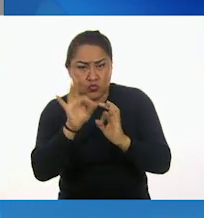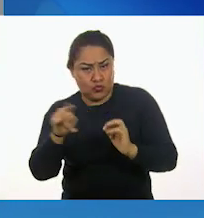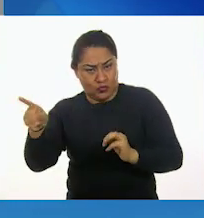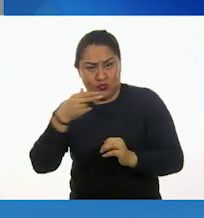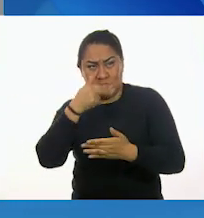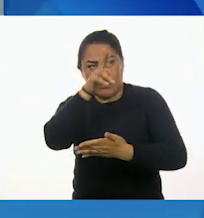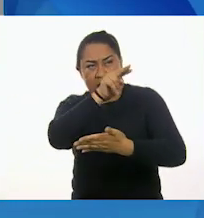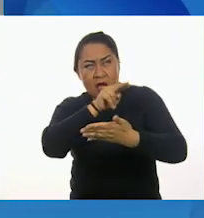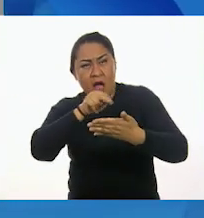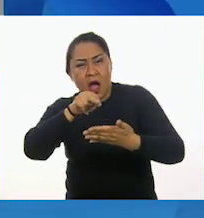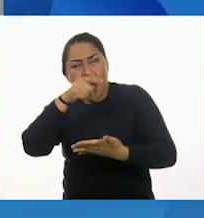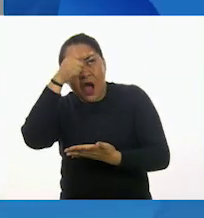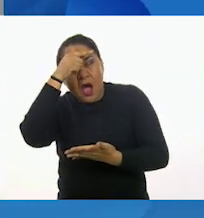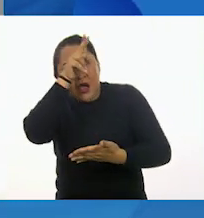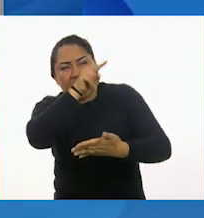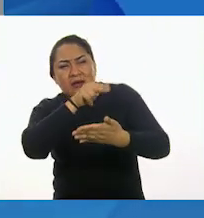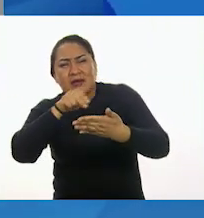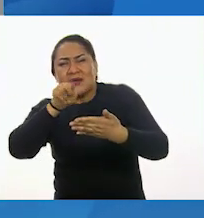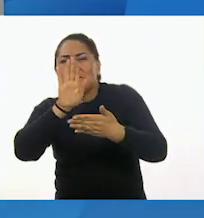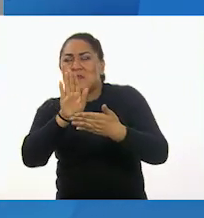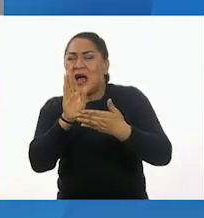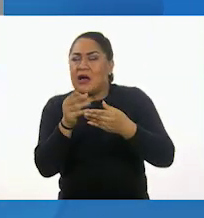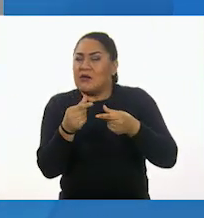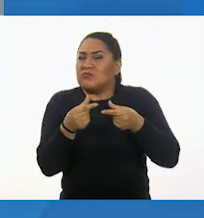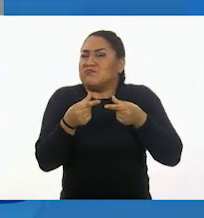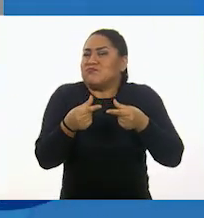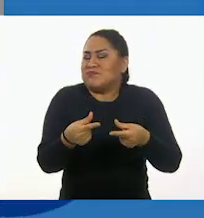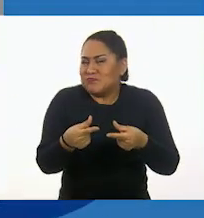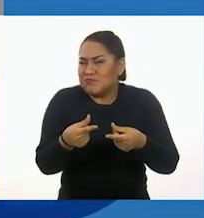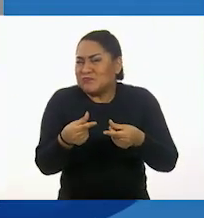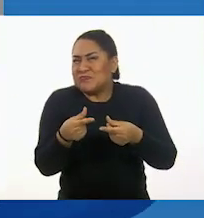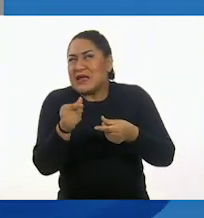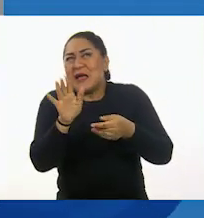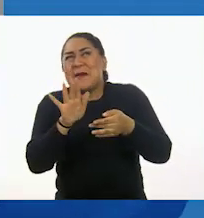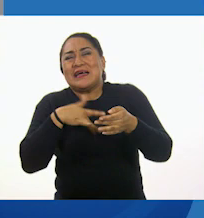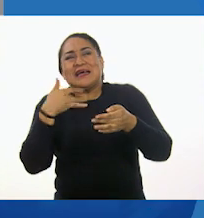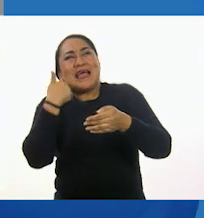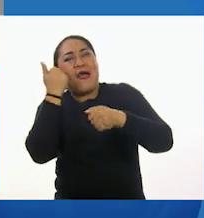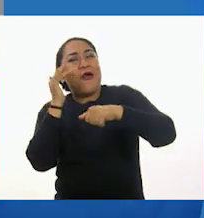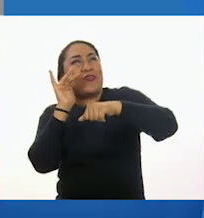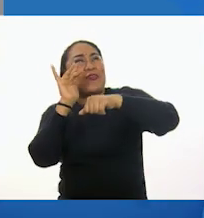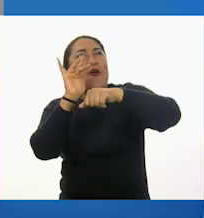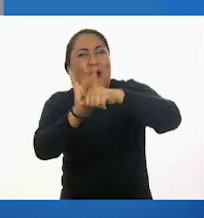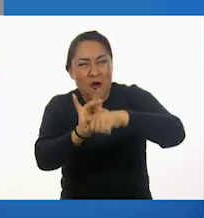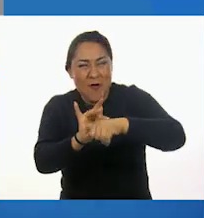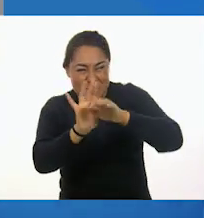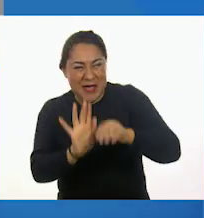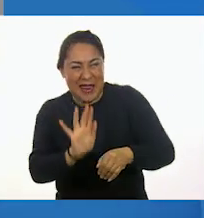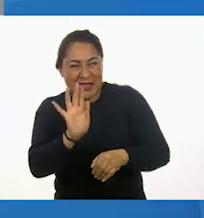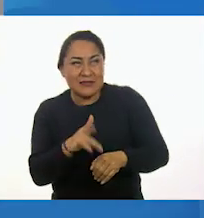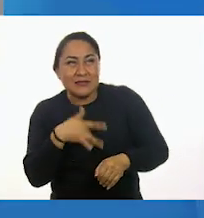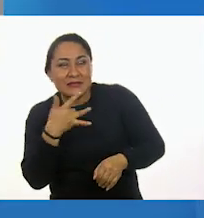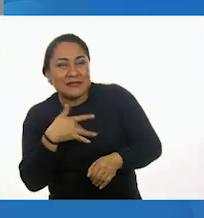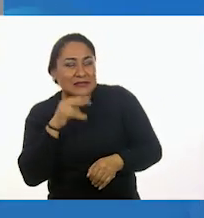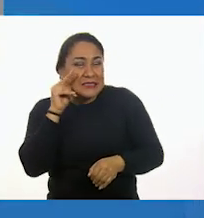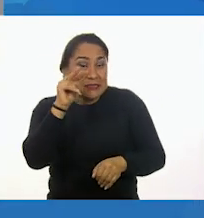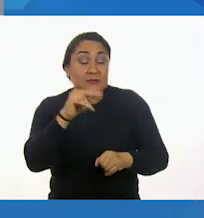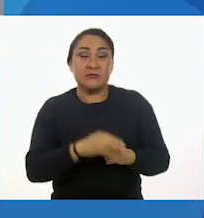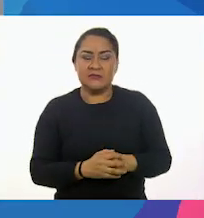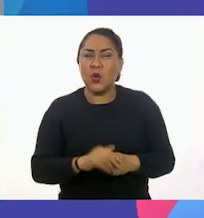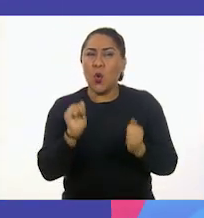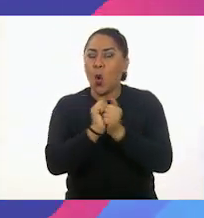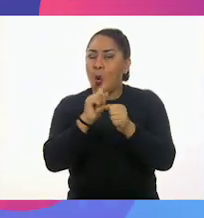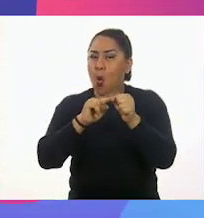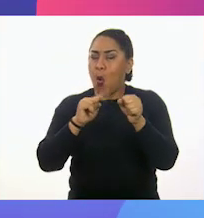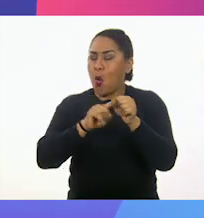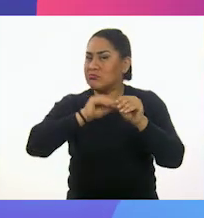vas a observar que la pintura está como gruesa, esa textura que hasta te dan ganas de tocarla. Ajá, exactamente. Y sumamente